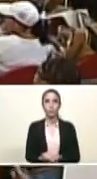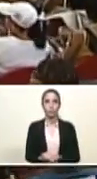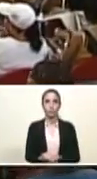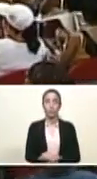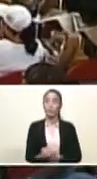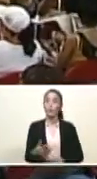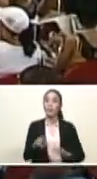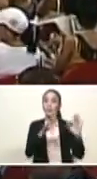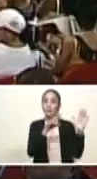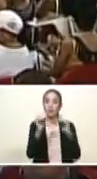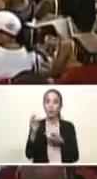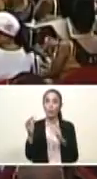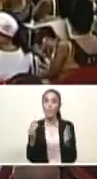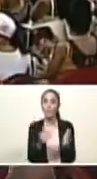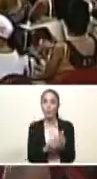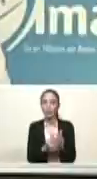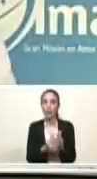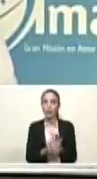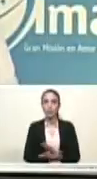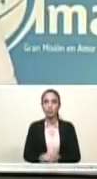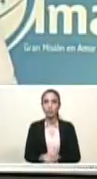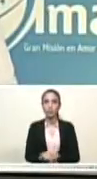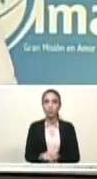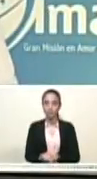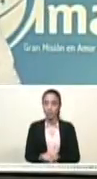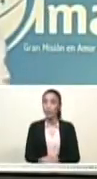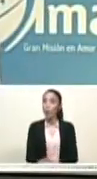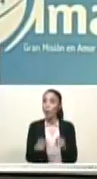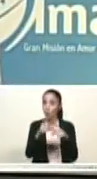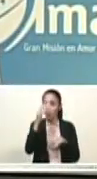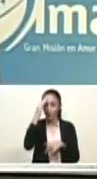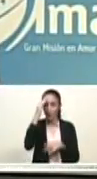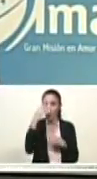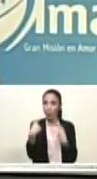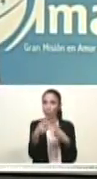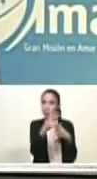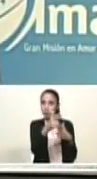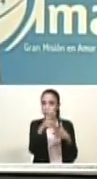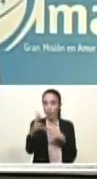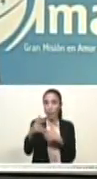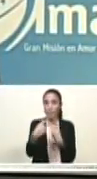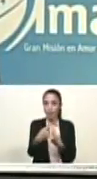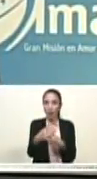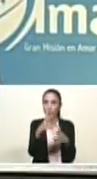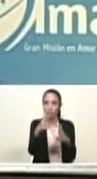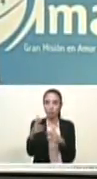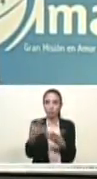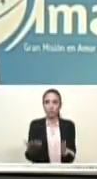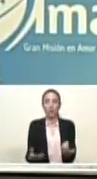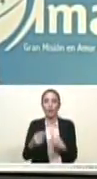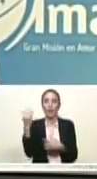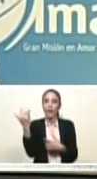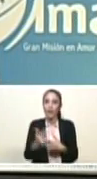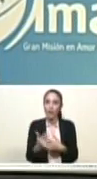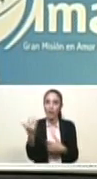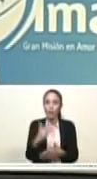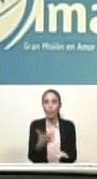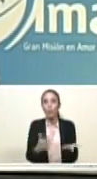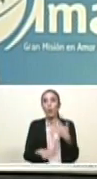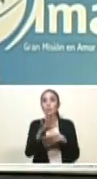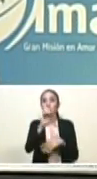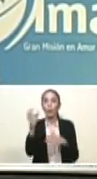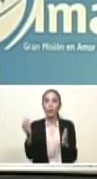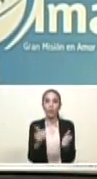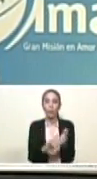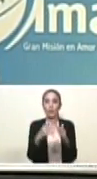Tienen 700 mil... ¿Ustedes saben cuánto cuesta un misil de eso? Un misil de eso cuesta como 50 mil dólares